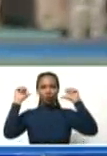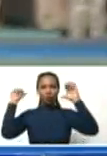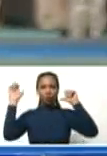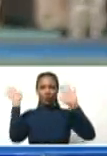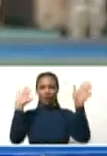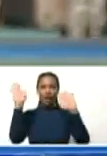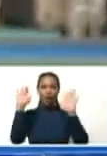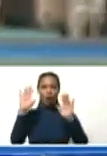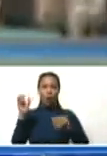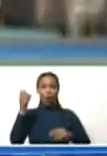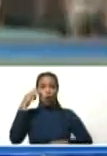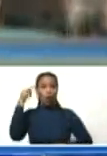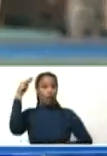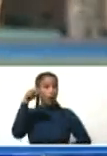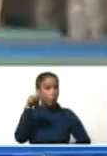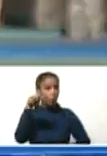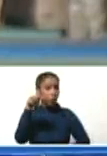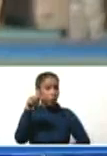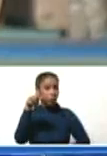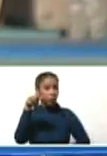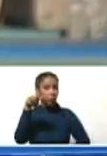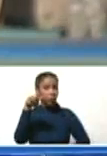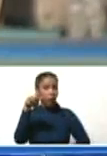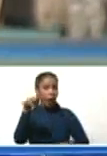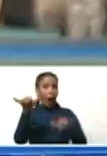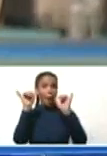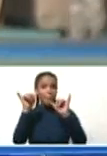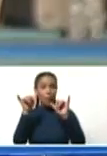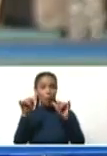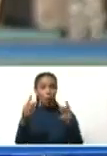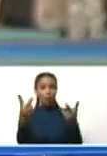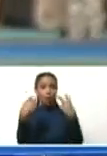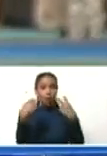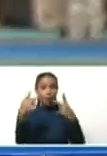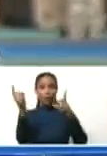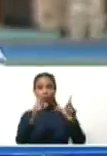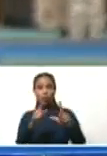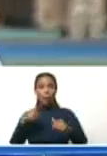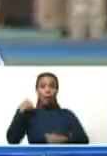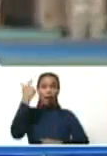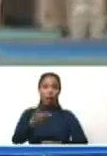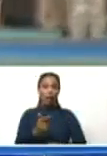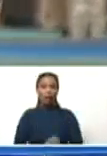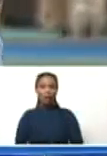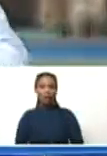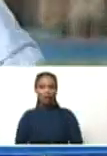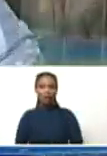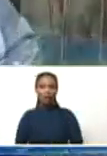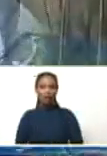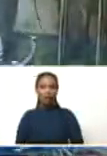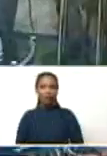todas. Nos vemos por el mismo canal mañana.